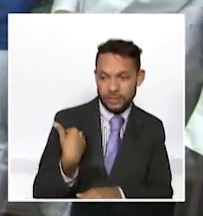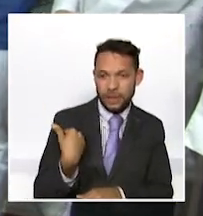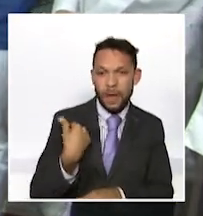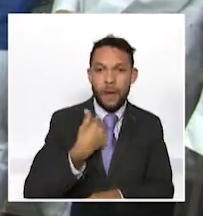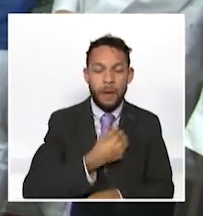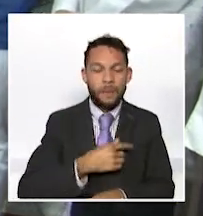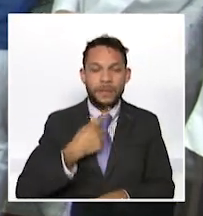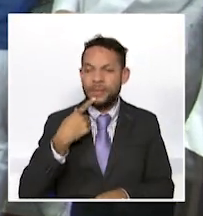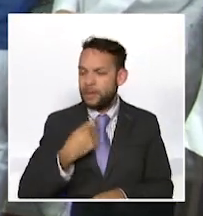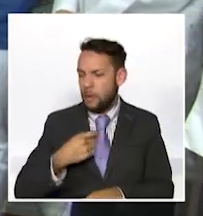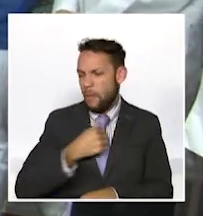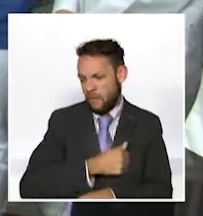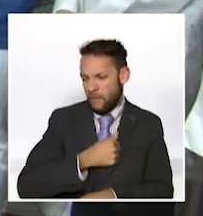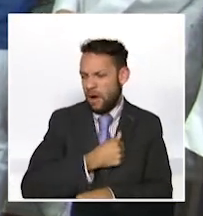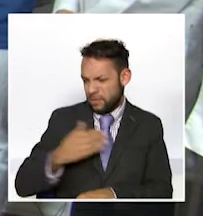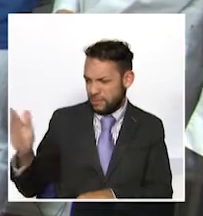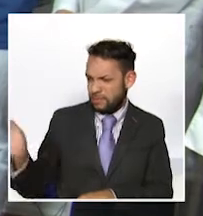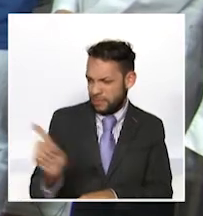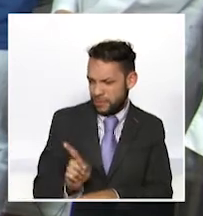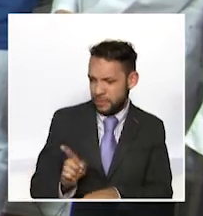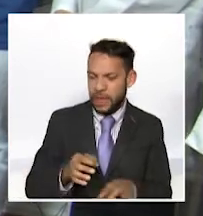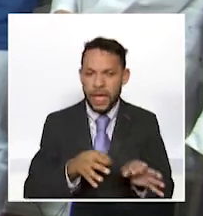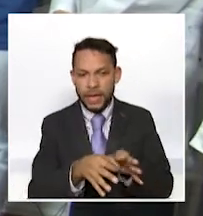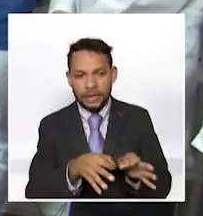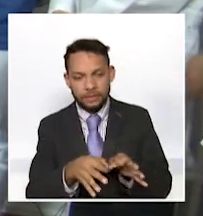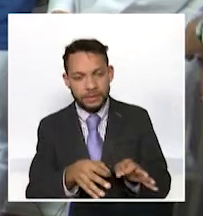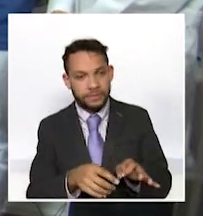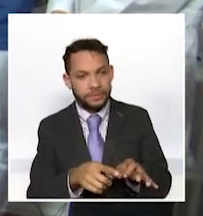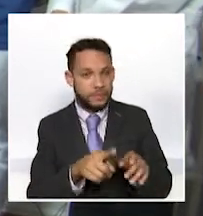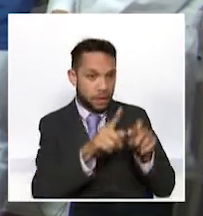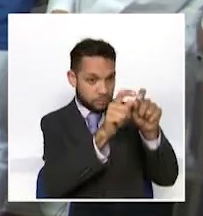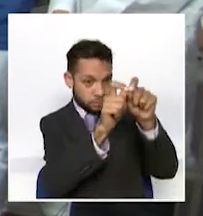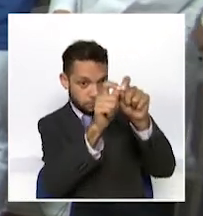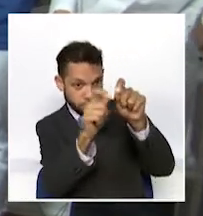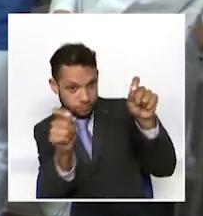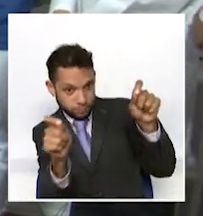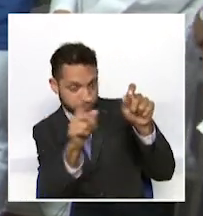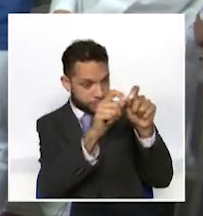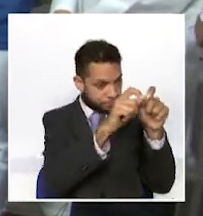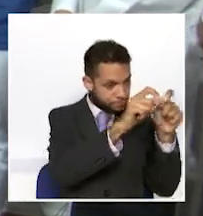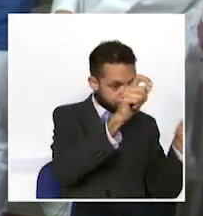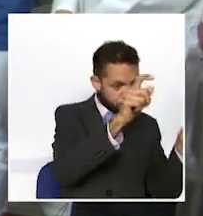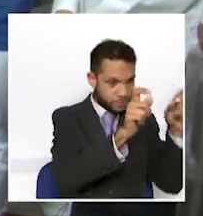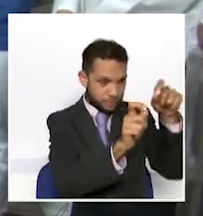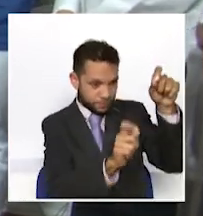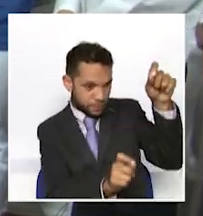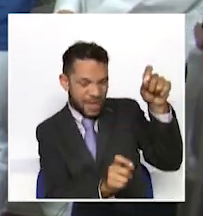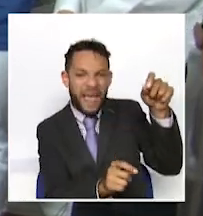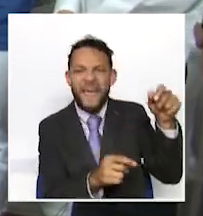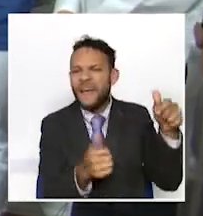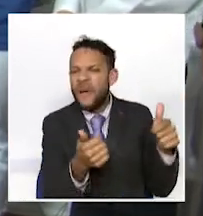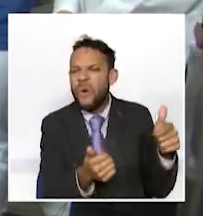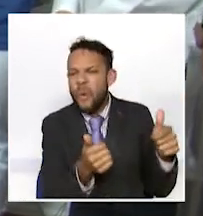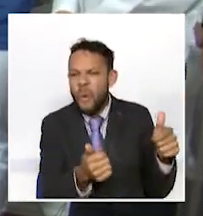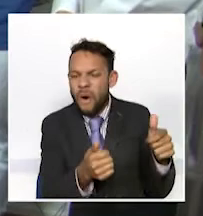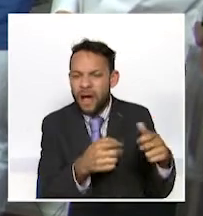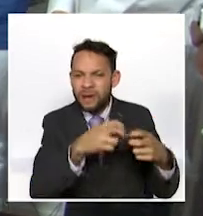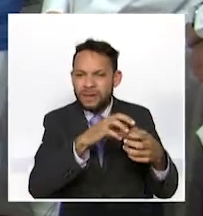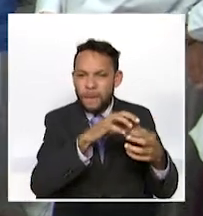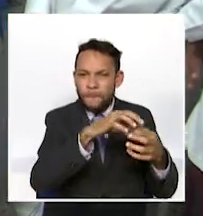doctor Raúl, ¿qué es en ese croquis, en ese modelo, una rotoescoliosis, qué es una escoliosis, qué es